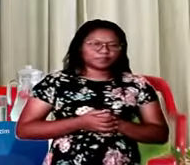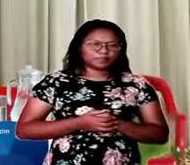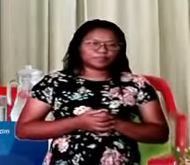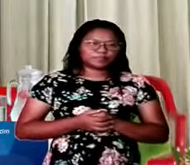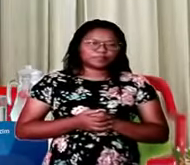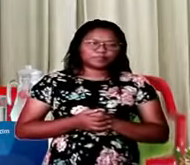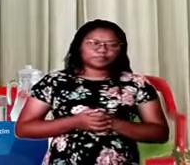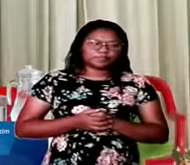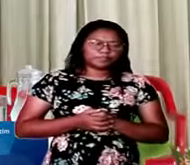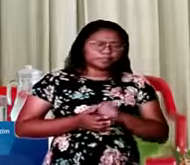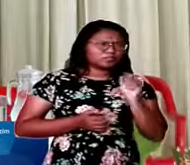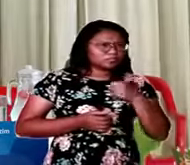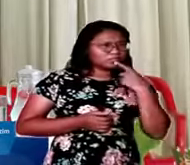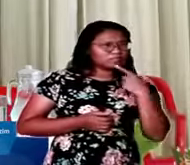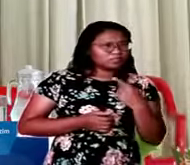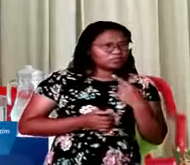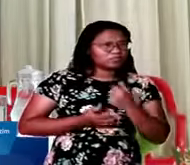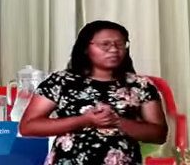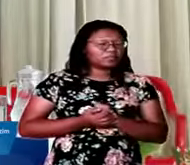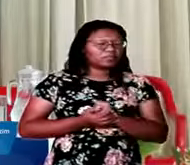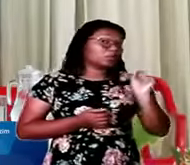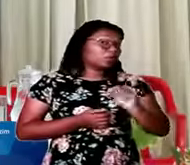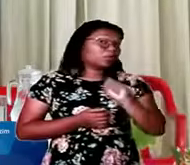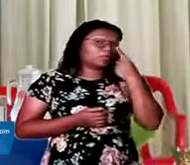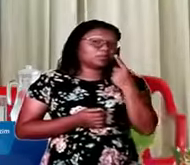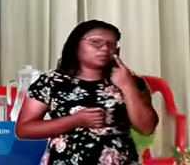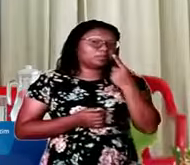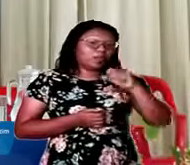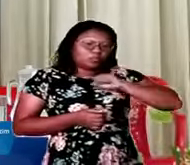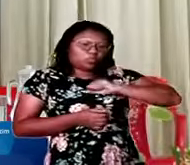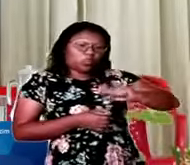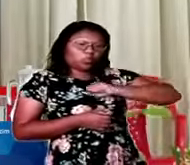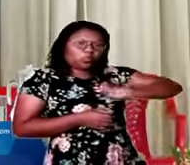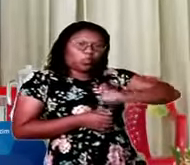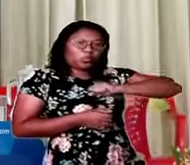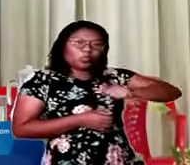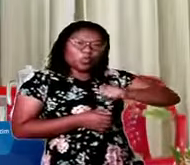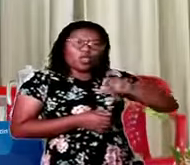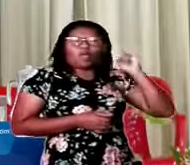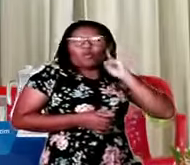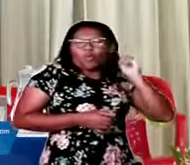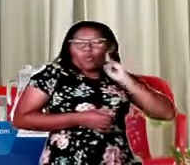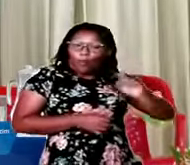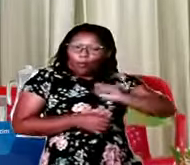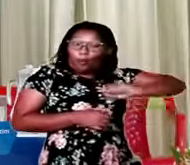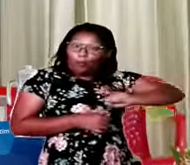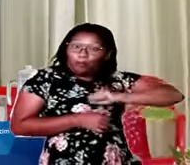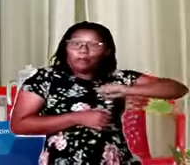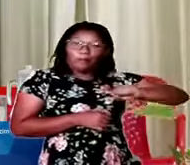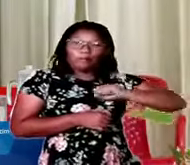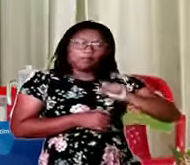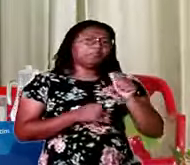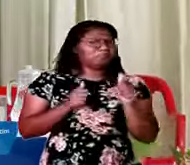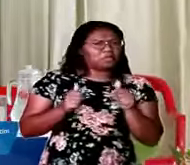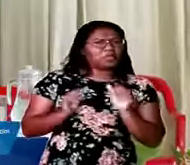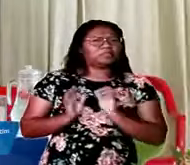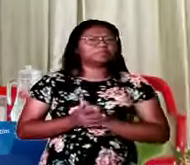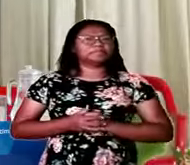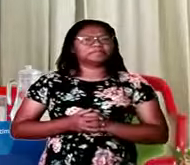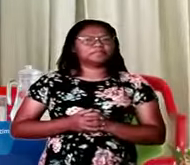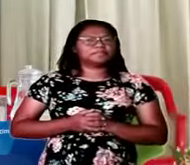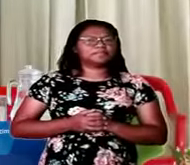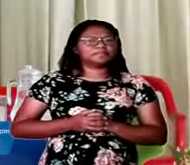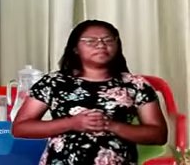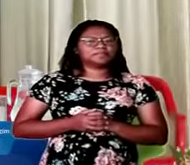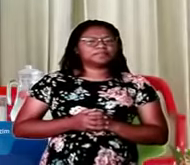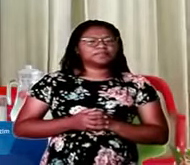Ustedes pueden decir, no, es que lo principal de un equipo de sonido es la potencia del equipo de sonido. Muy bien.